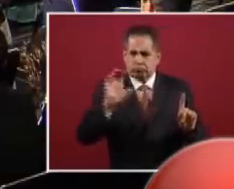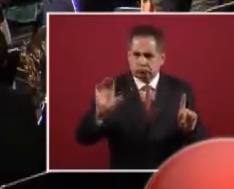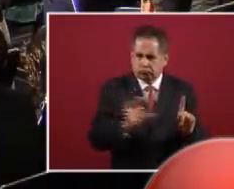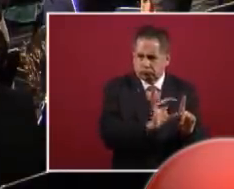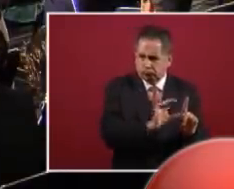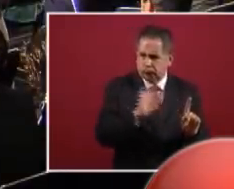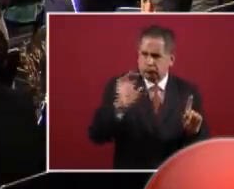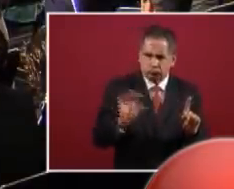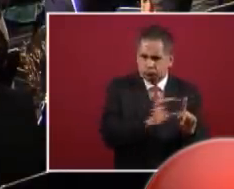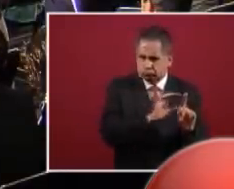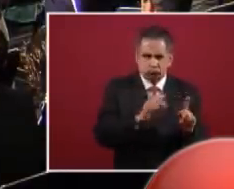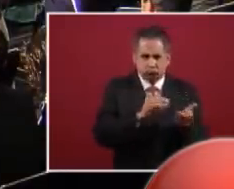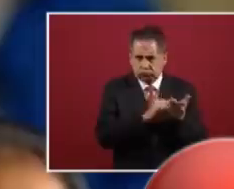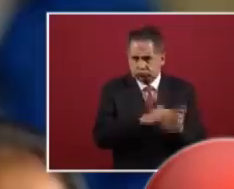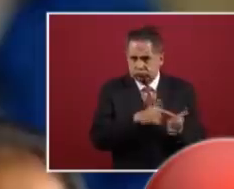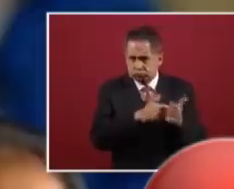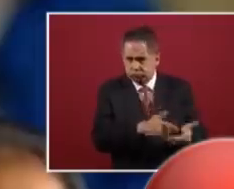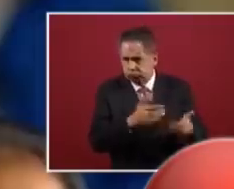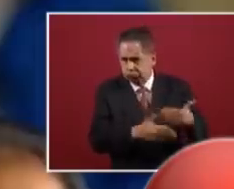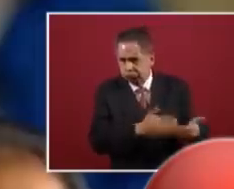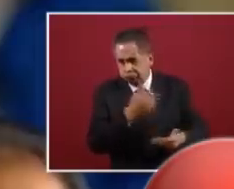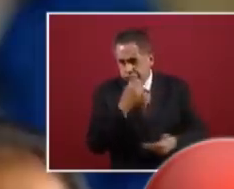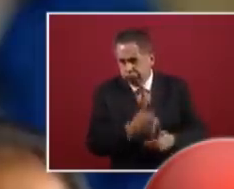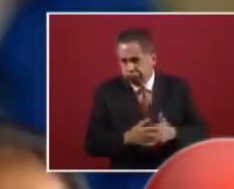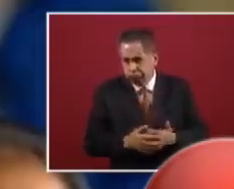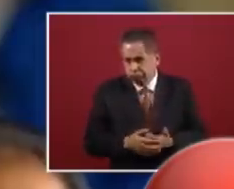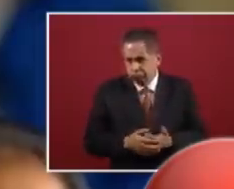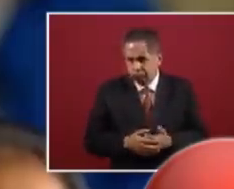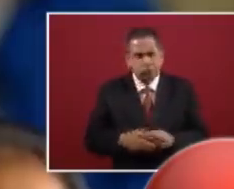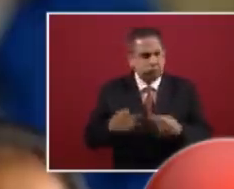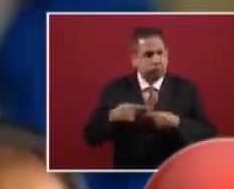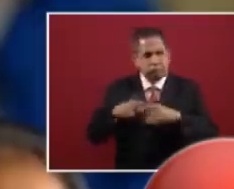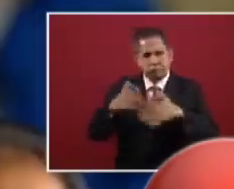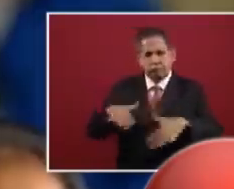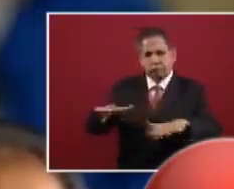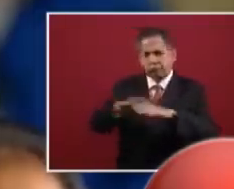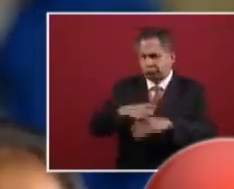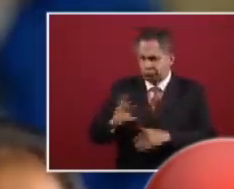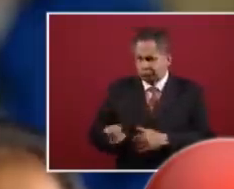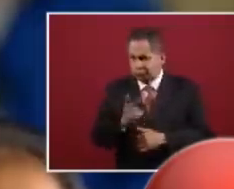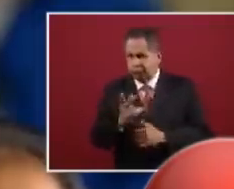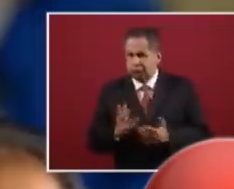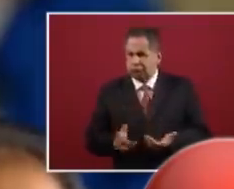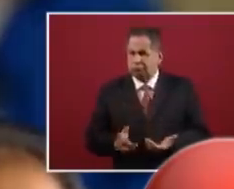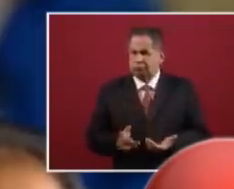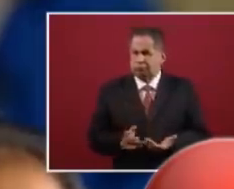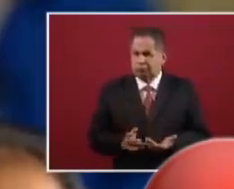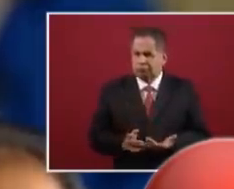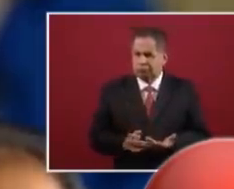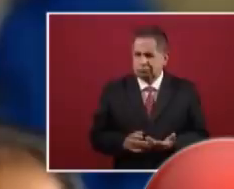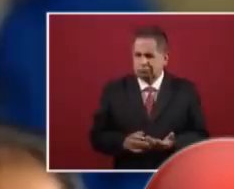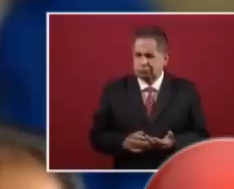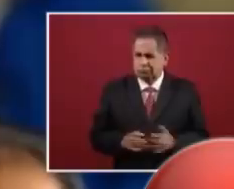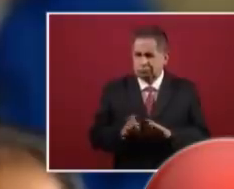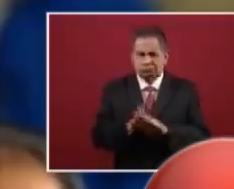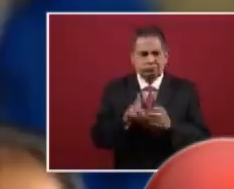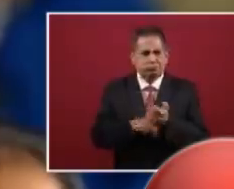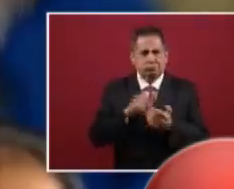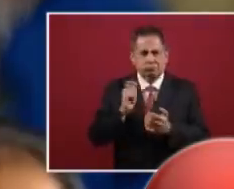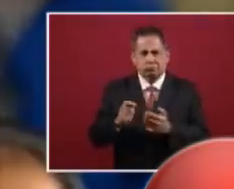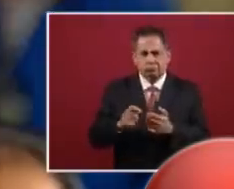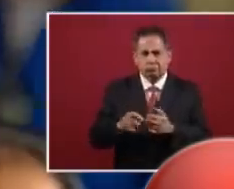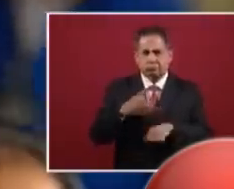emolumentos, sus percepciones. Y la sociedad pregunta, pues, estoy en el